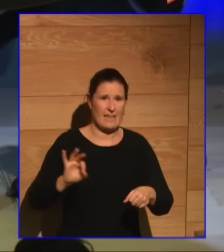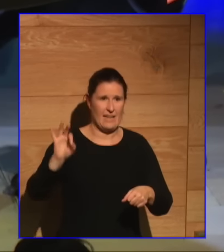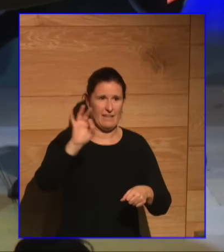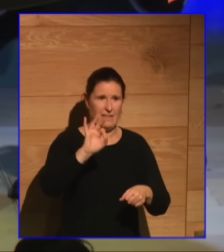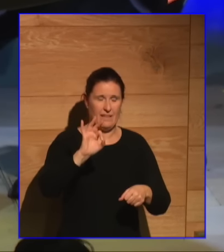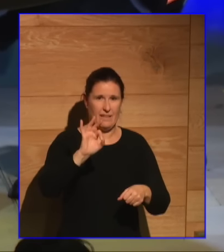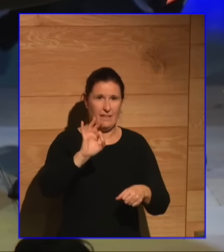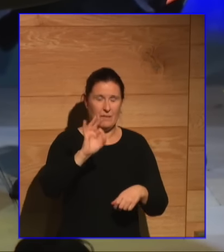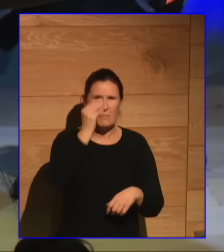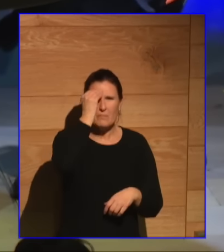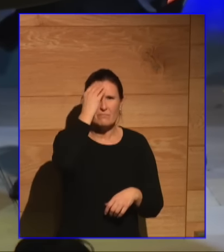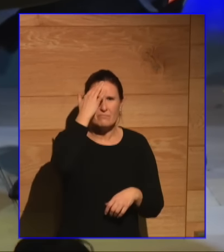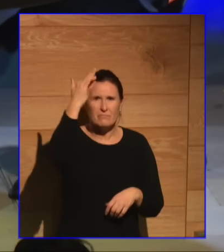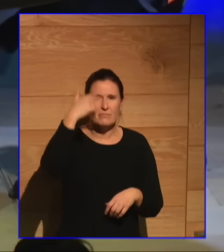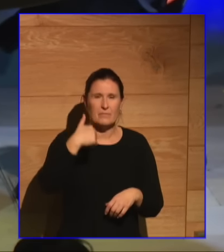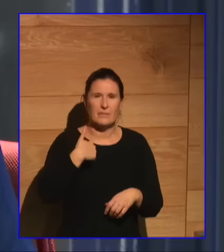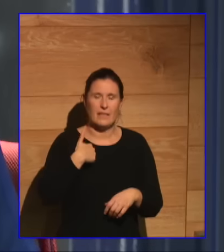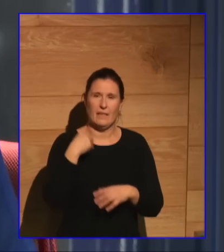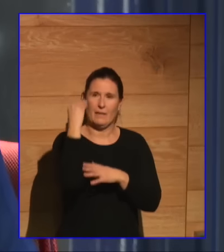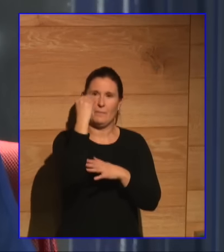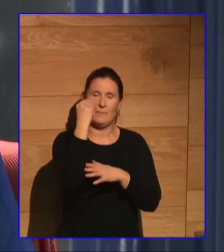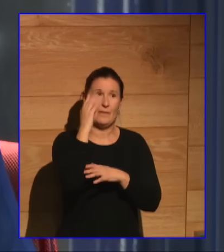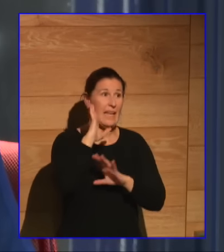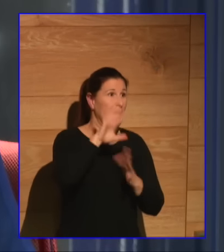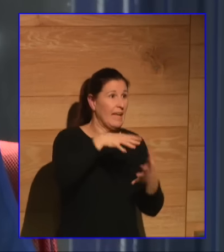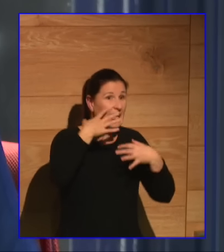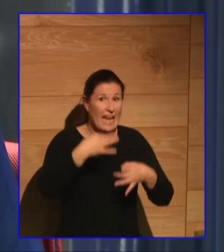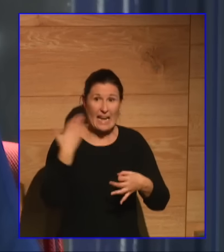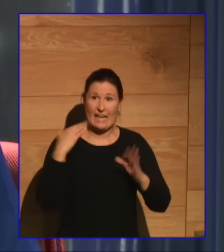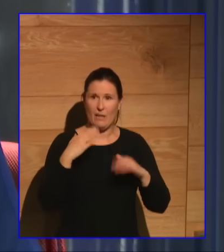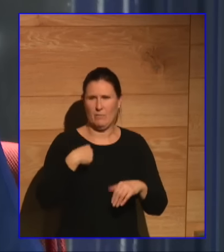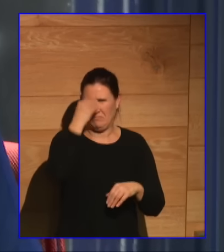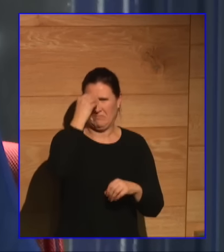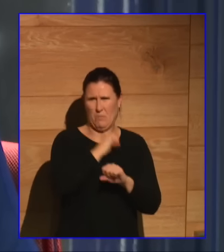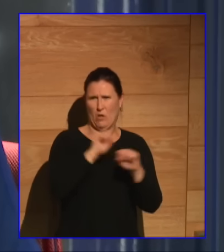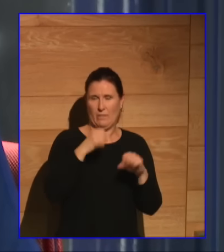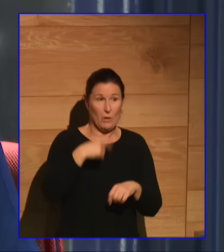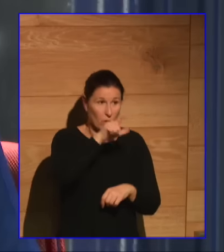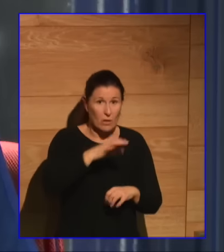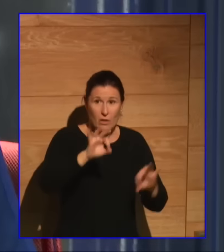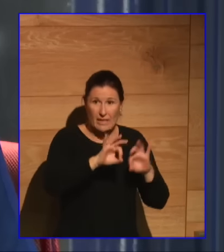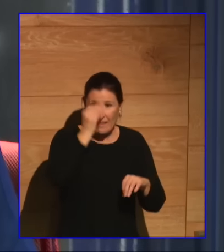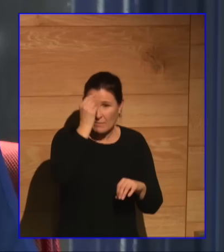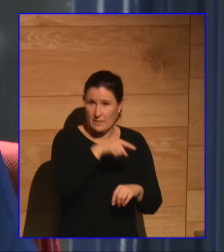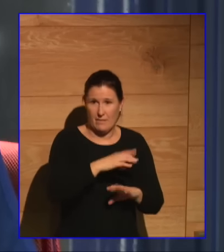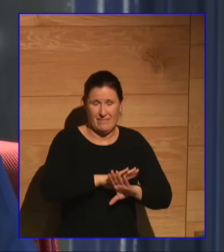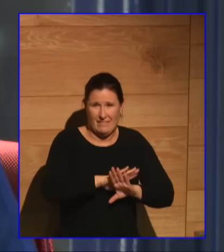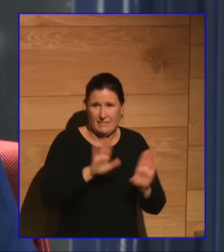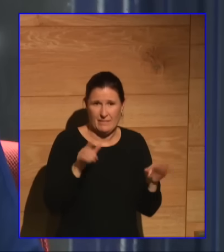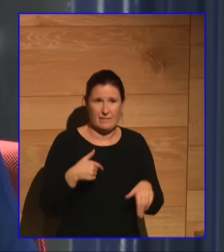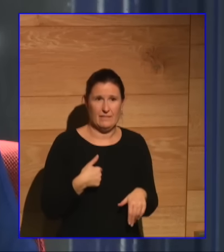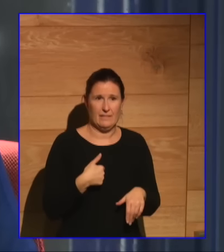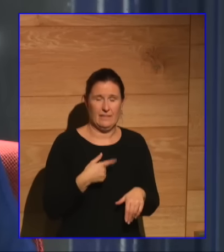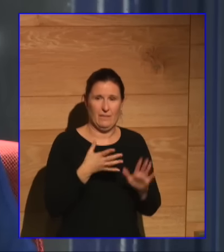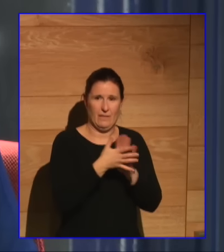Nadie imaginaba que pudiera existir un tiranosaurio en la vida real, en aquella época. O sea, nadie es nadie. O sea, era un